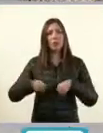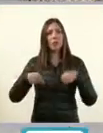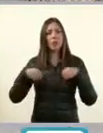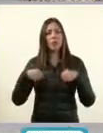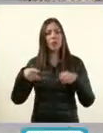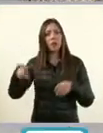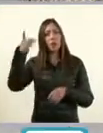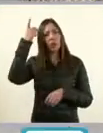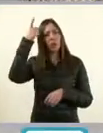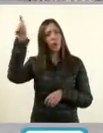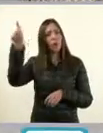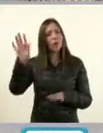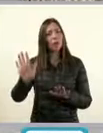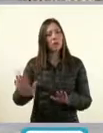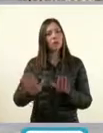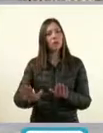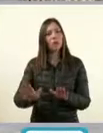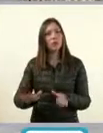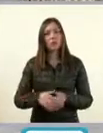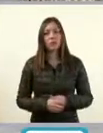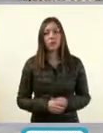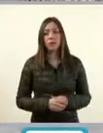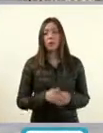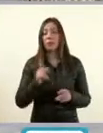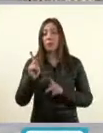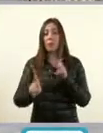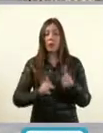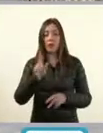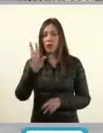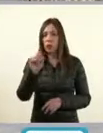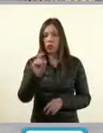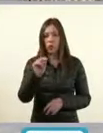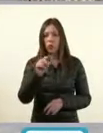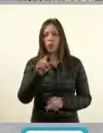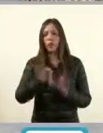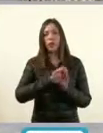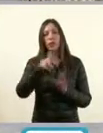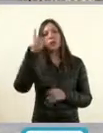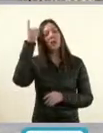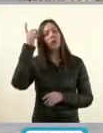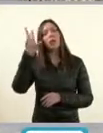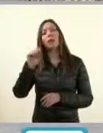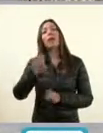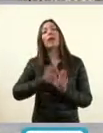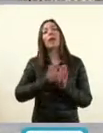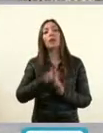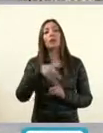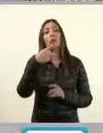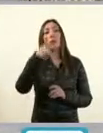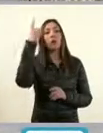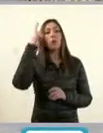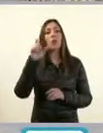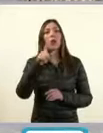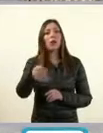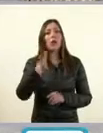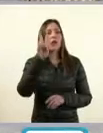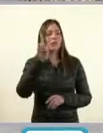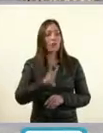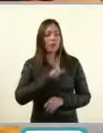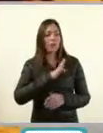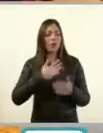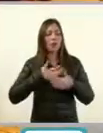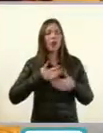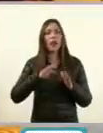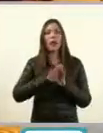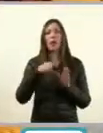te prestó? No, porque la posesión que tú tienes no es como propietario. Ya. Propietario es que tú realmente estás ejerciendo ese tipo de actos